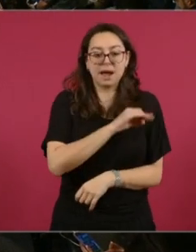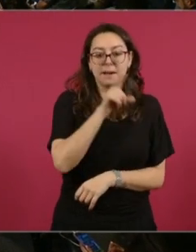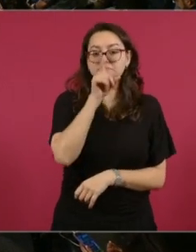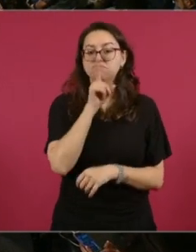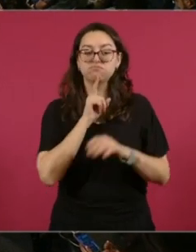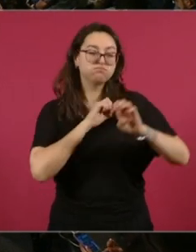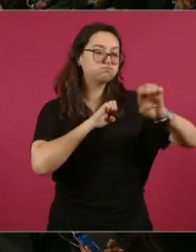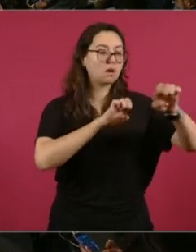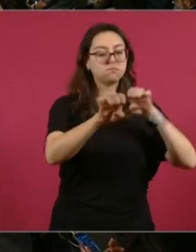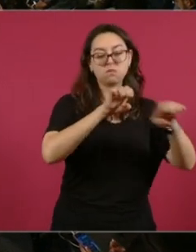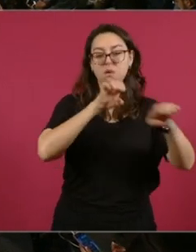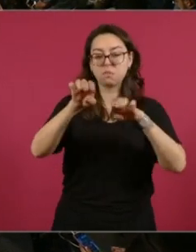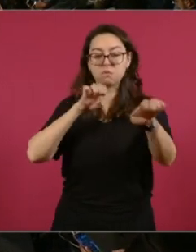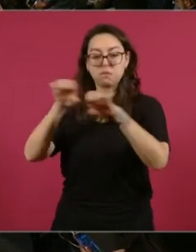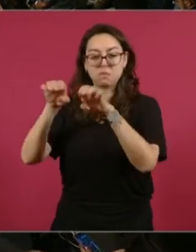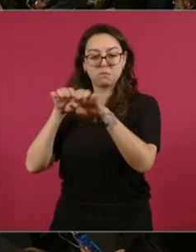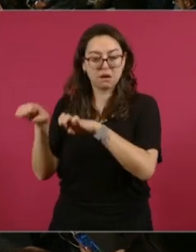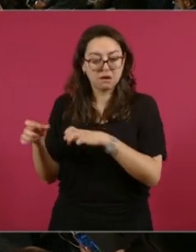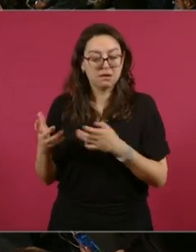que